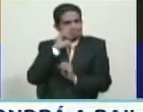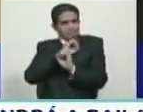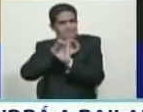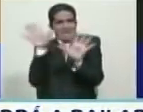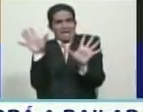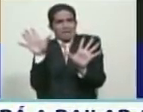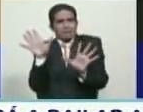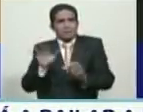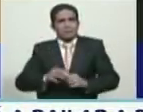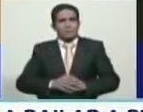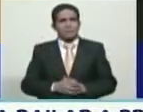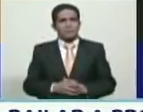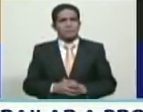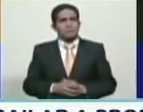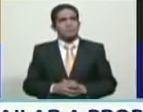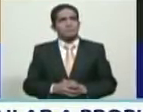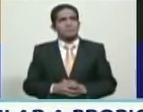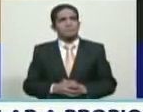Para mí está muy claro